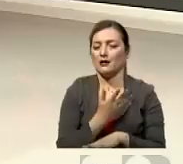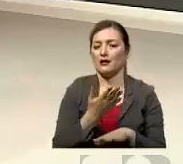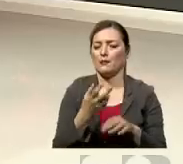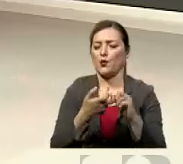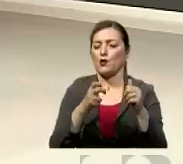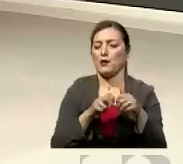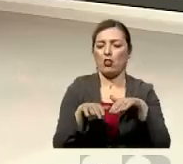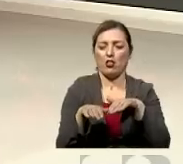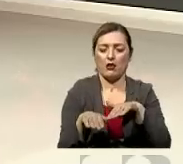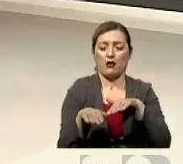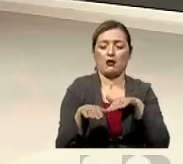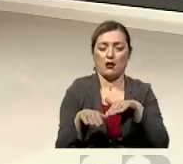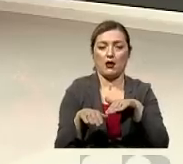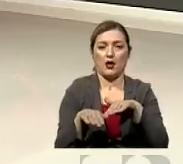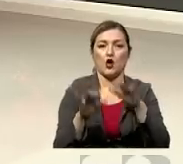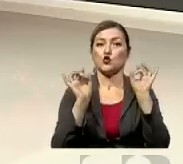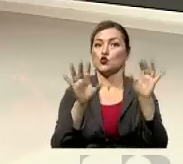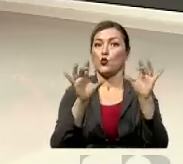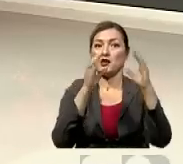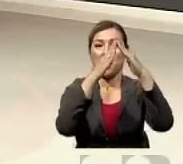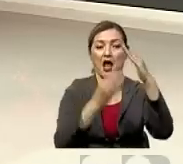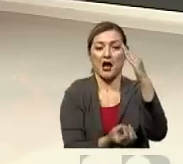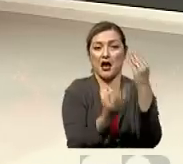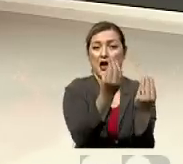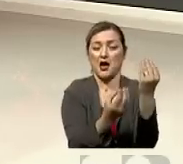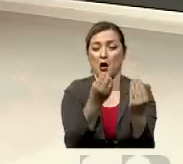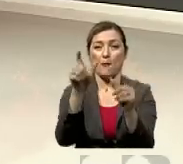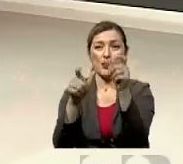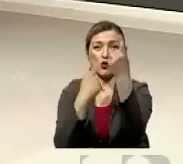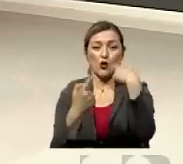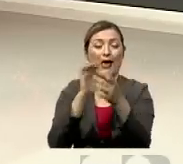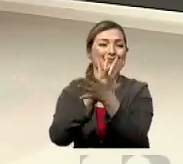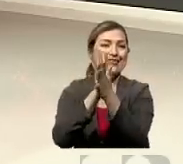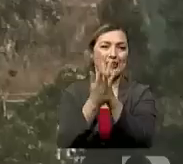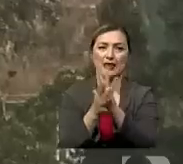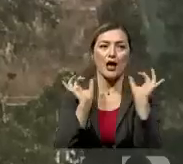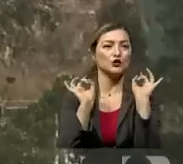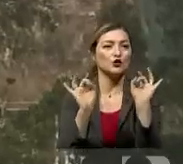zona. Afortunadamente no hubo afectaciones en viviendas ni tampoco personas heridas.